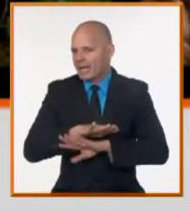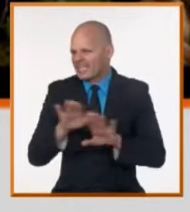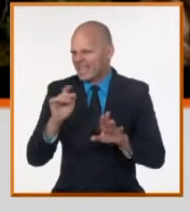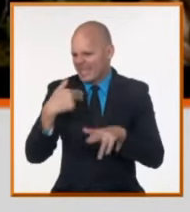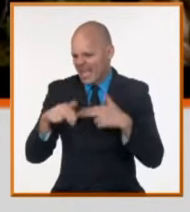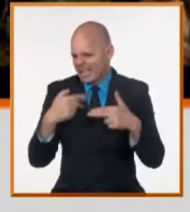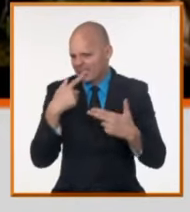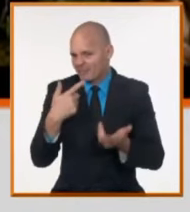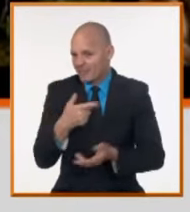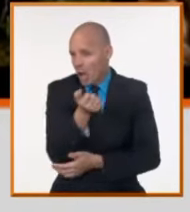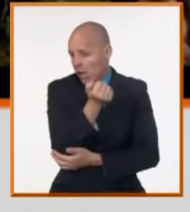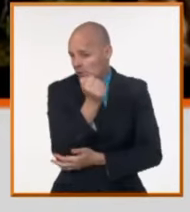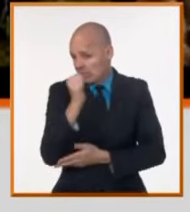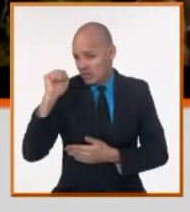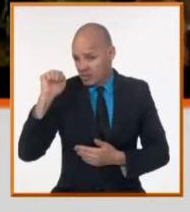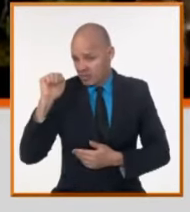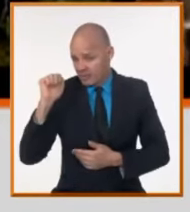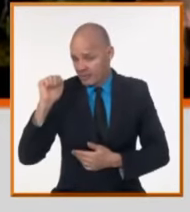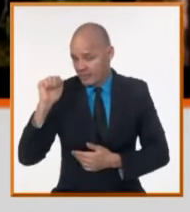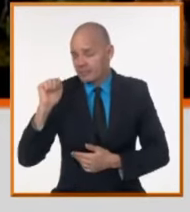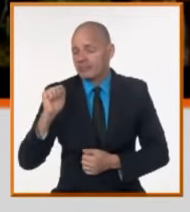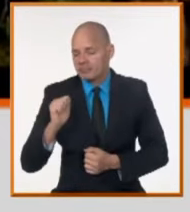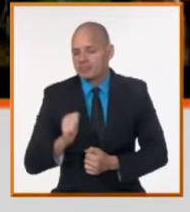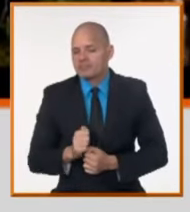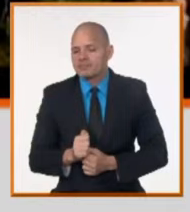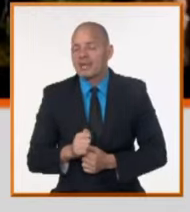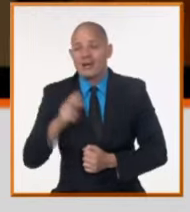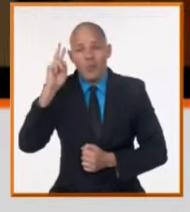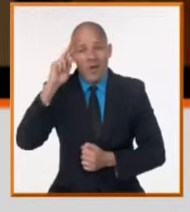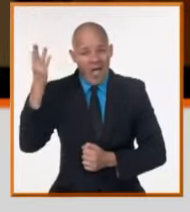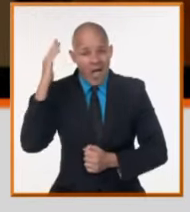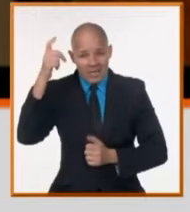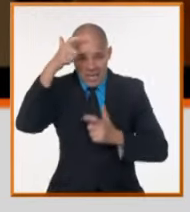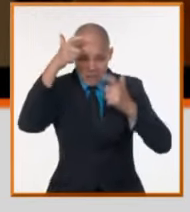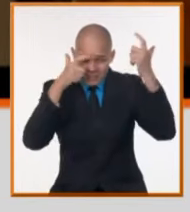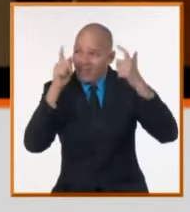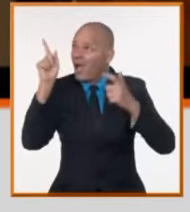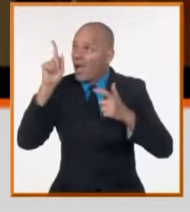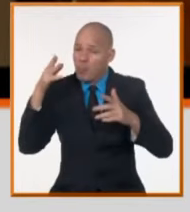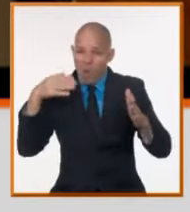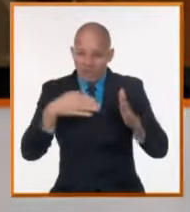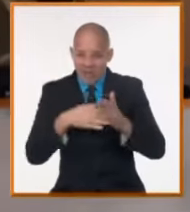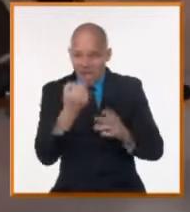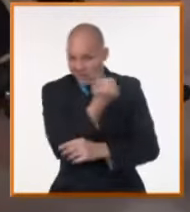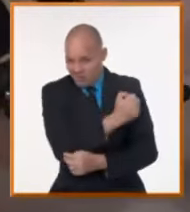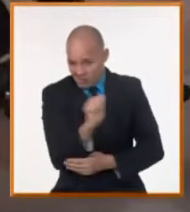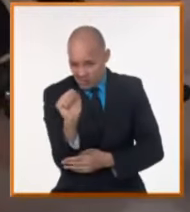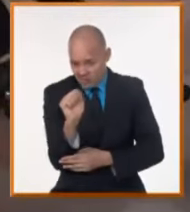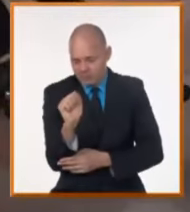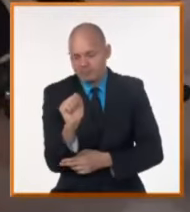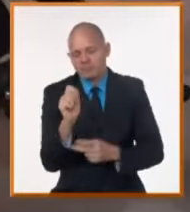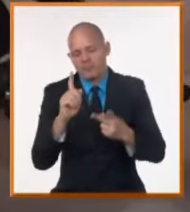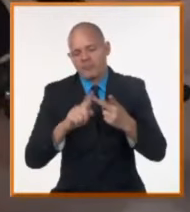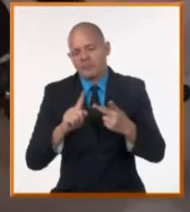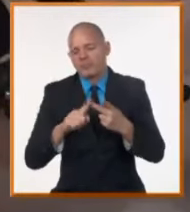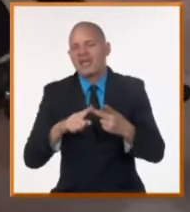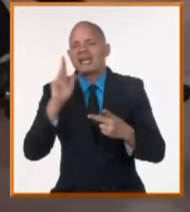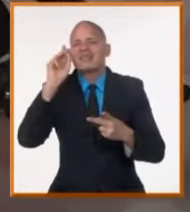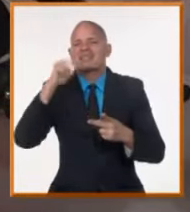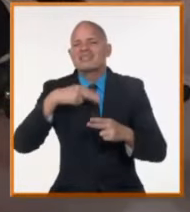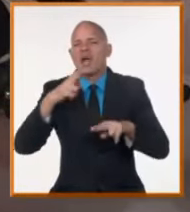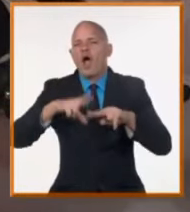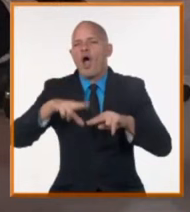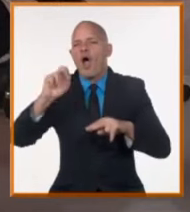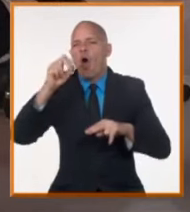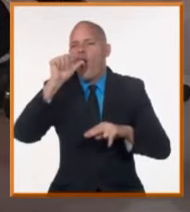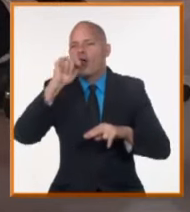Estado, pero de fachada novedosa, democrática, al gobierno de Zelaya en Honduras en aquel momento.